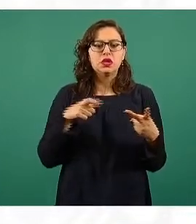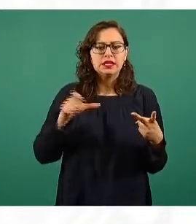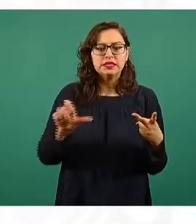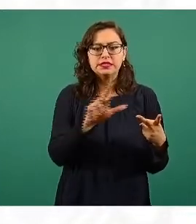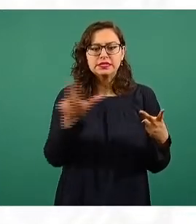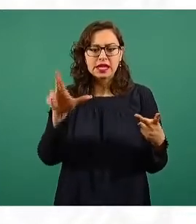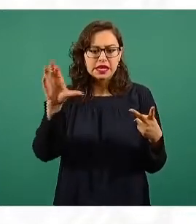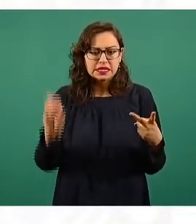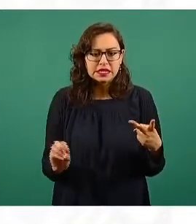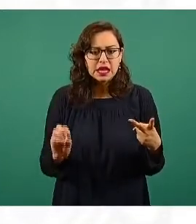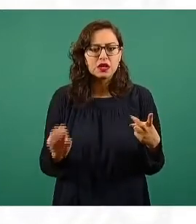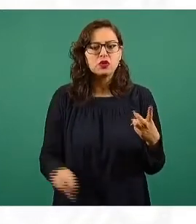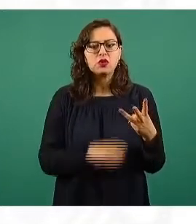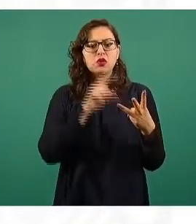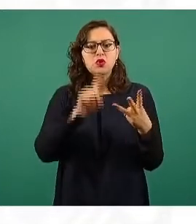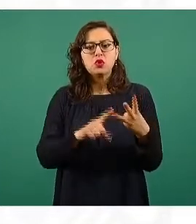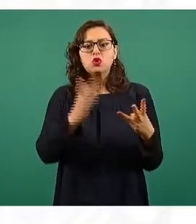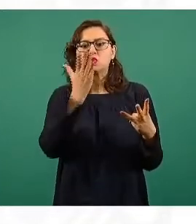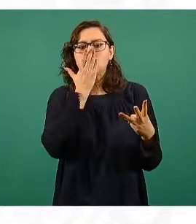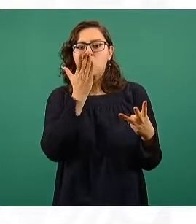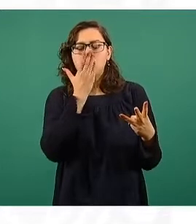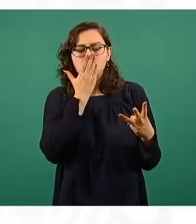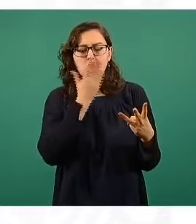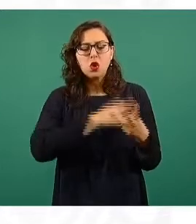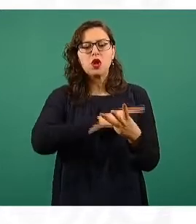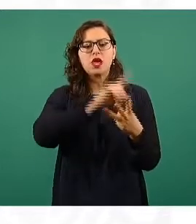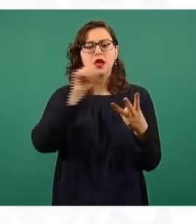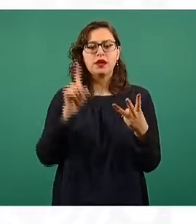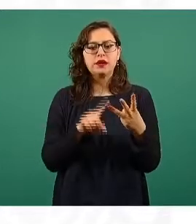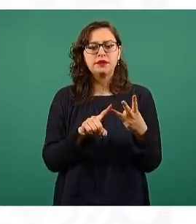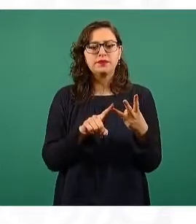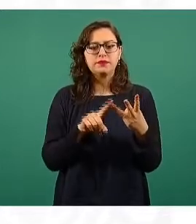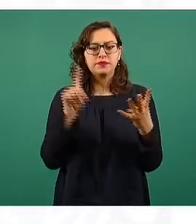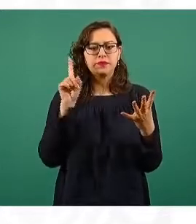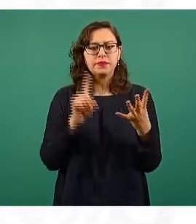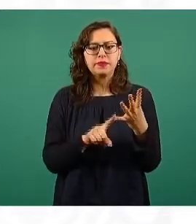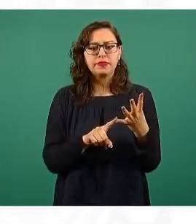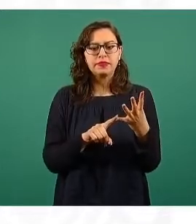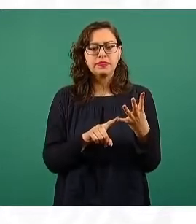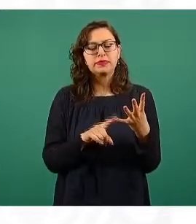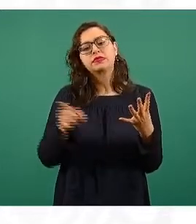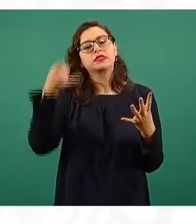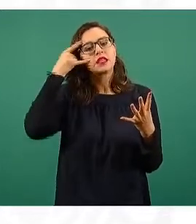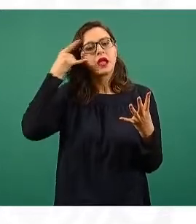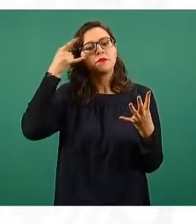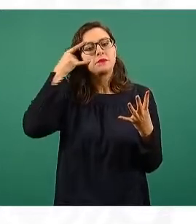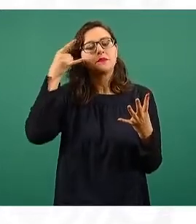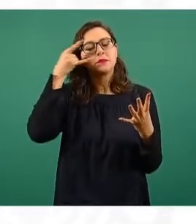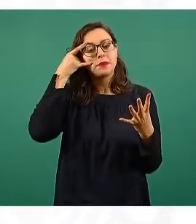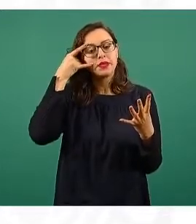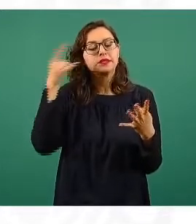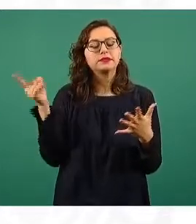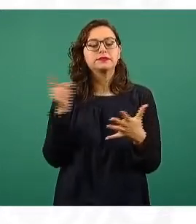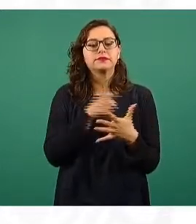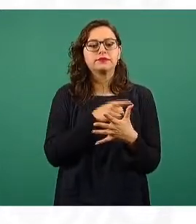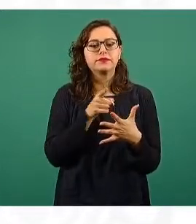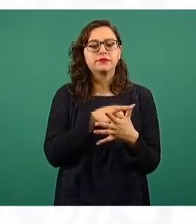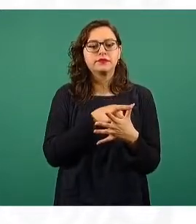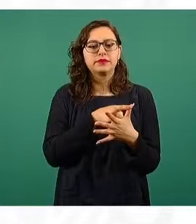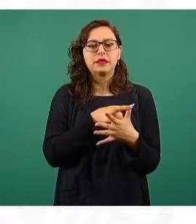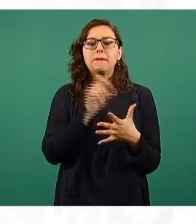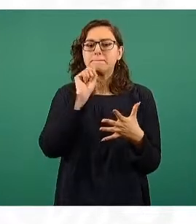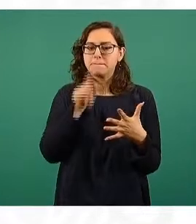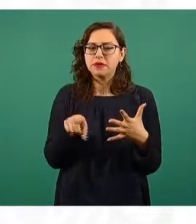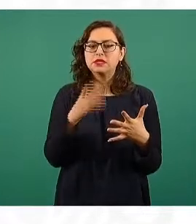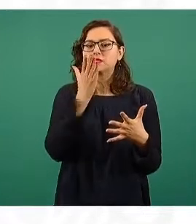Pirú en Cajeme, Sonora, Servicios Ecológicos Muyil en Escárcega, Campeche, y Estación Pirú también